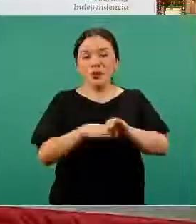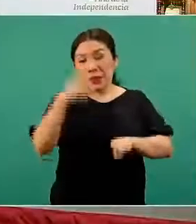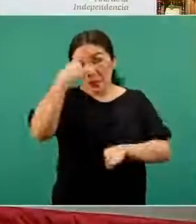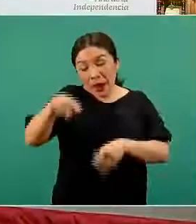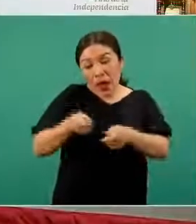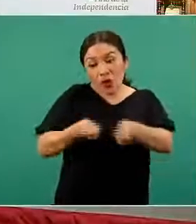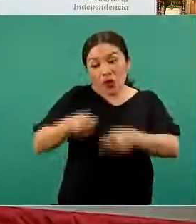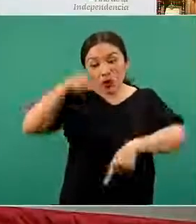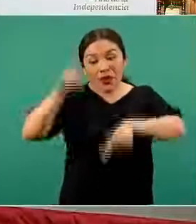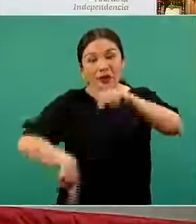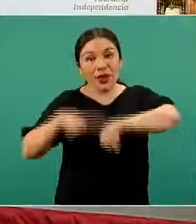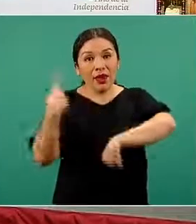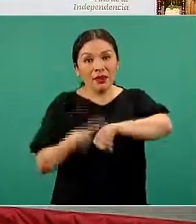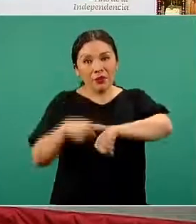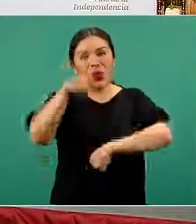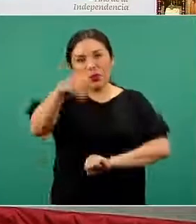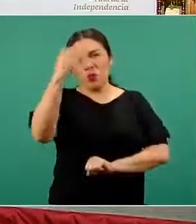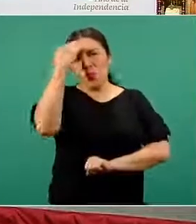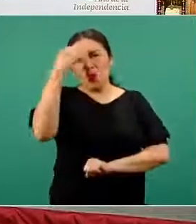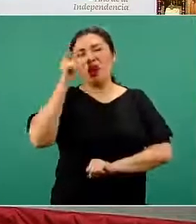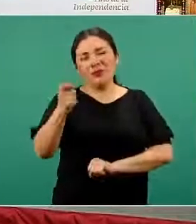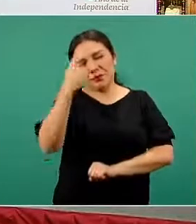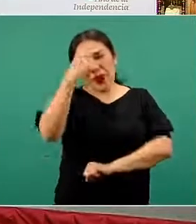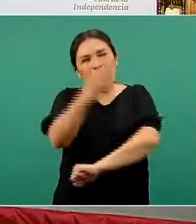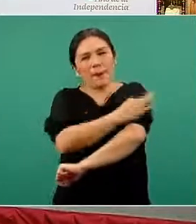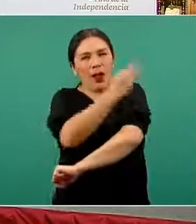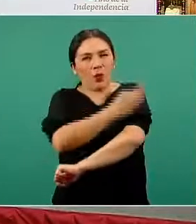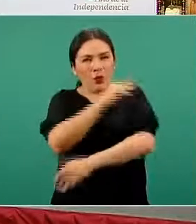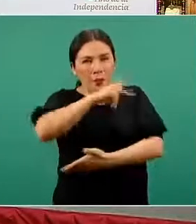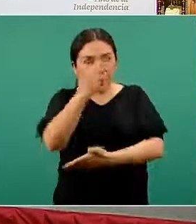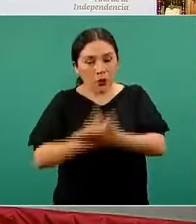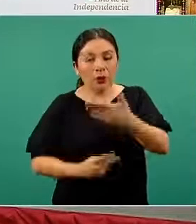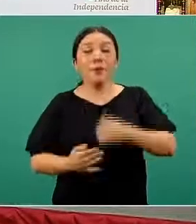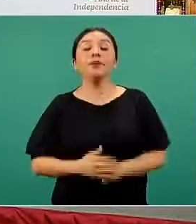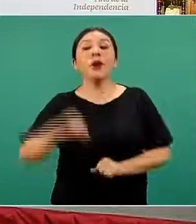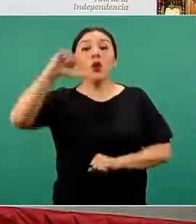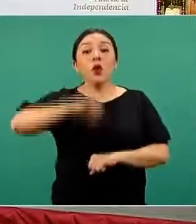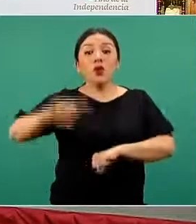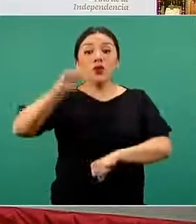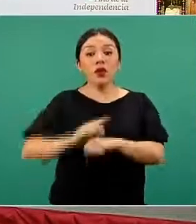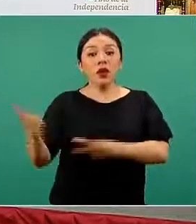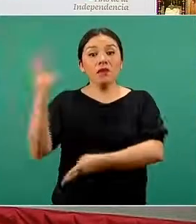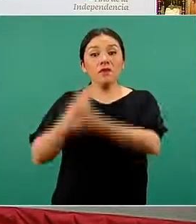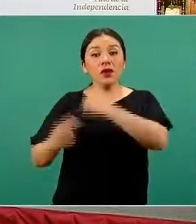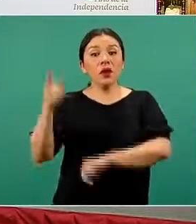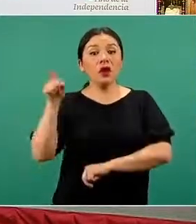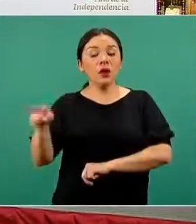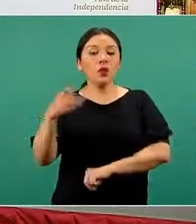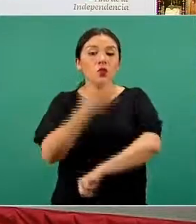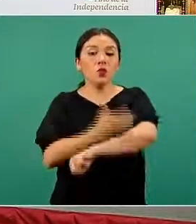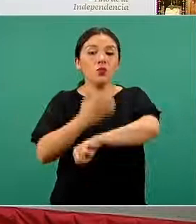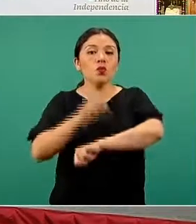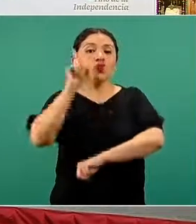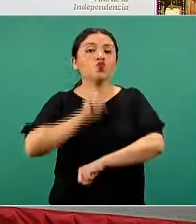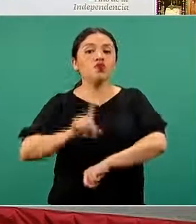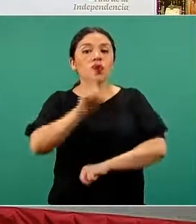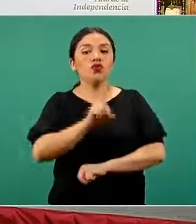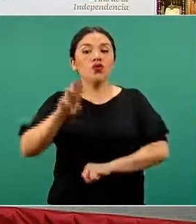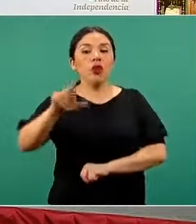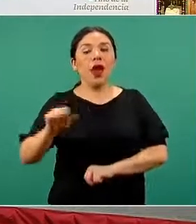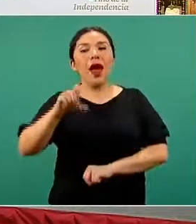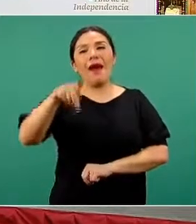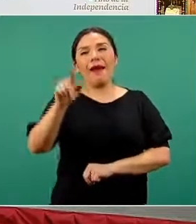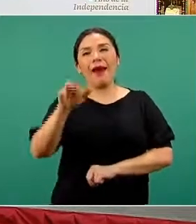control de la epidemia, que como ustedes saben es la estrategia de vacunación. El día de hoy nos acompaña la doctora